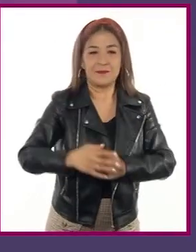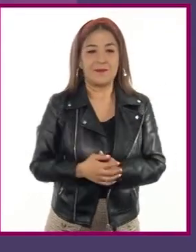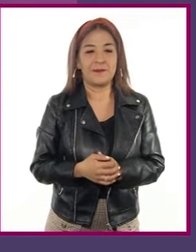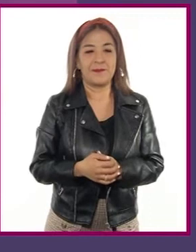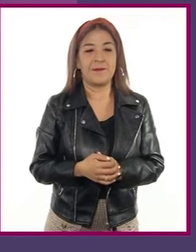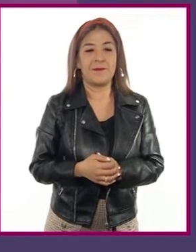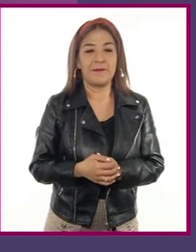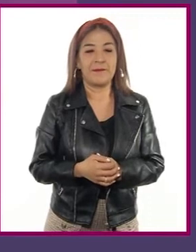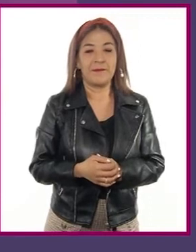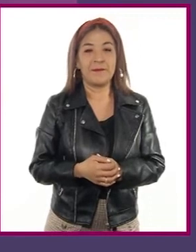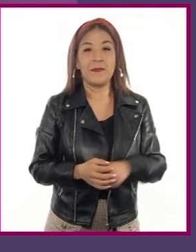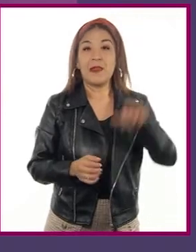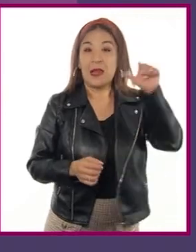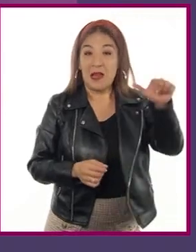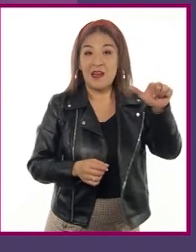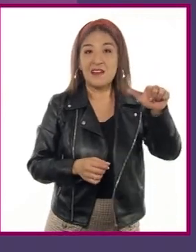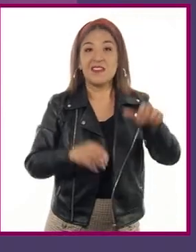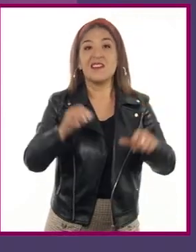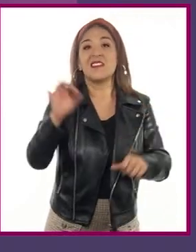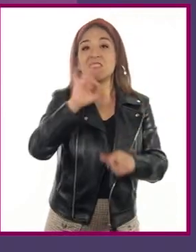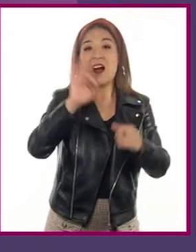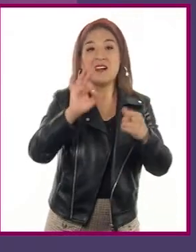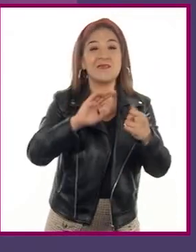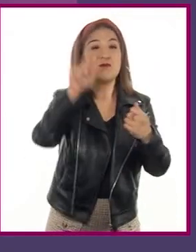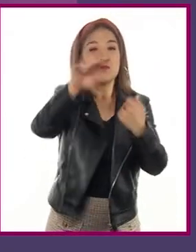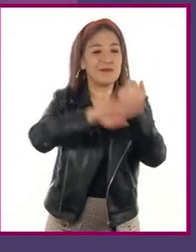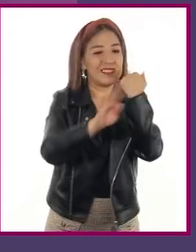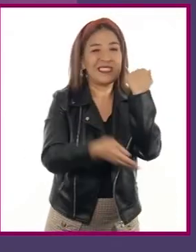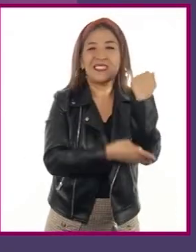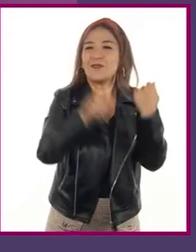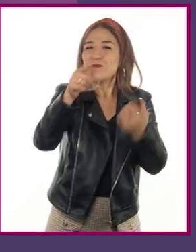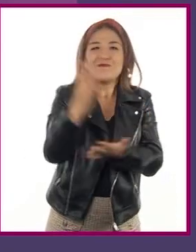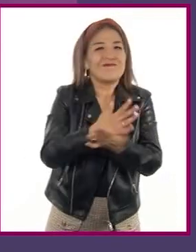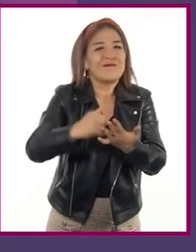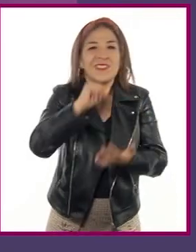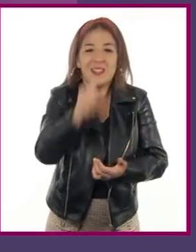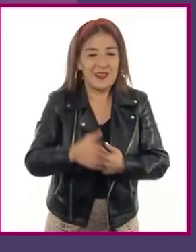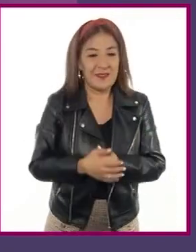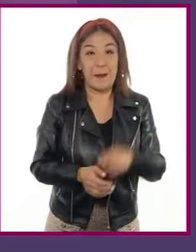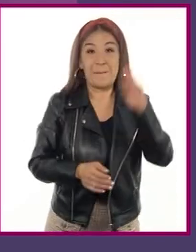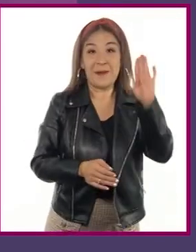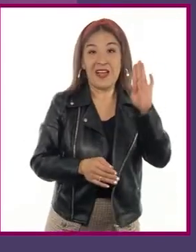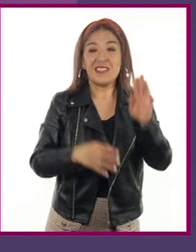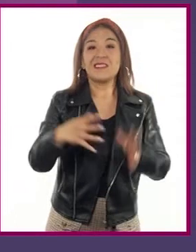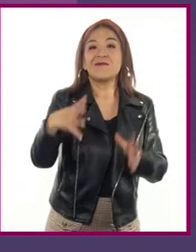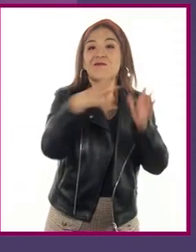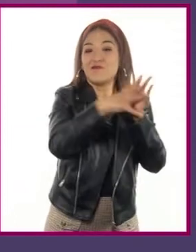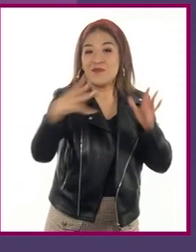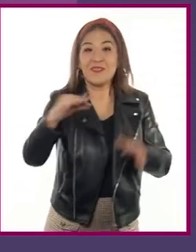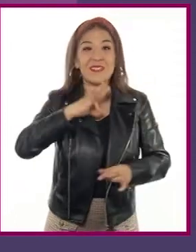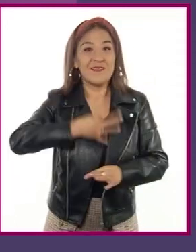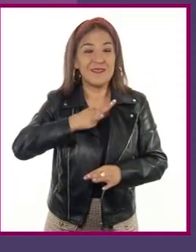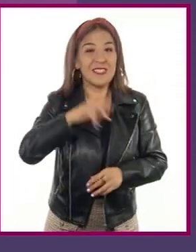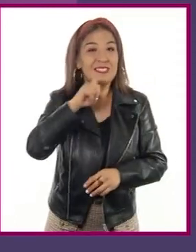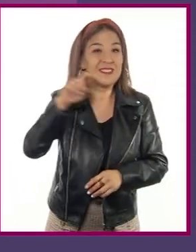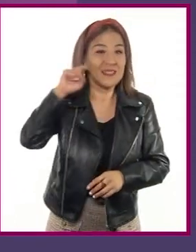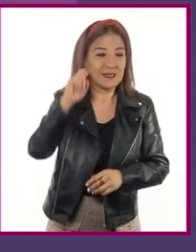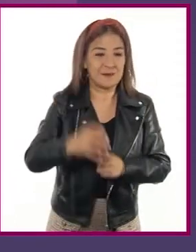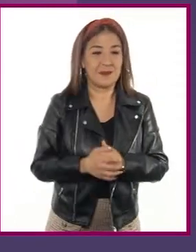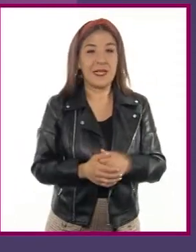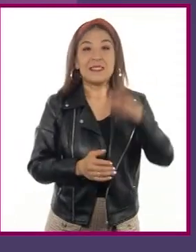A. Embarazos no deseados. B. Infecciones de transmisión sexual. C.